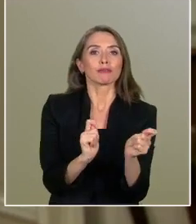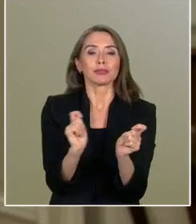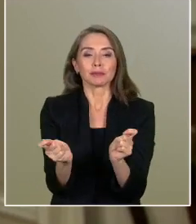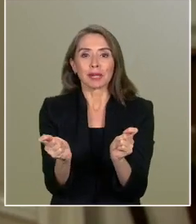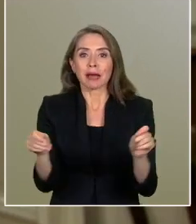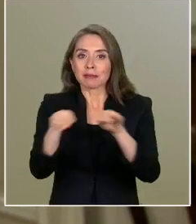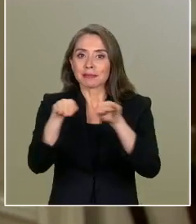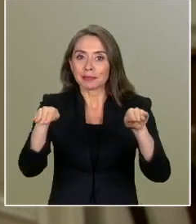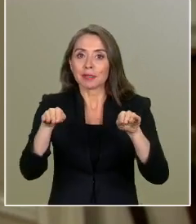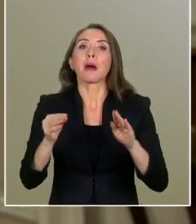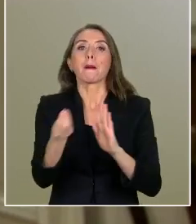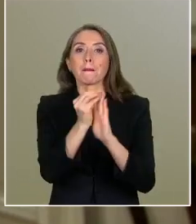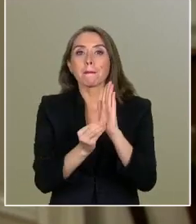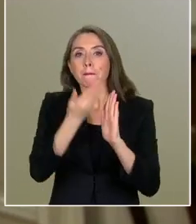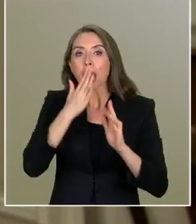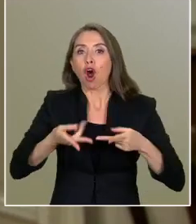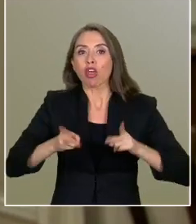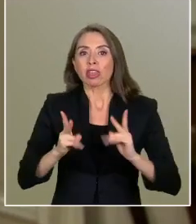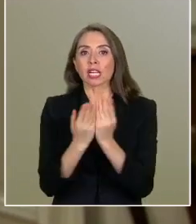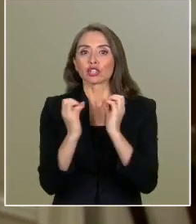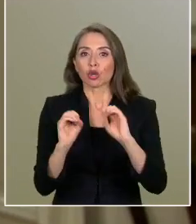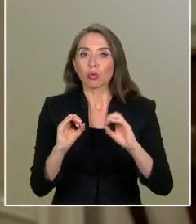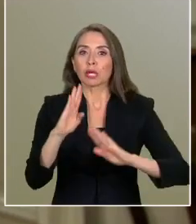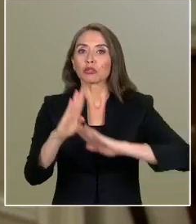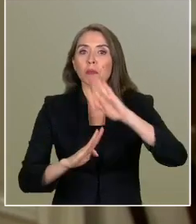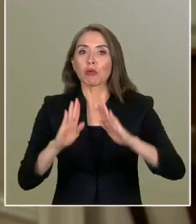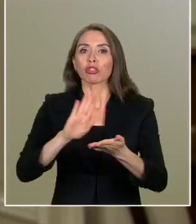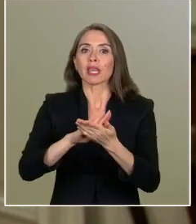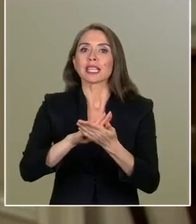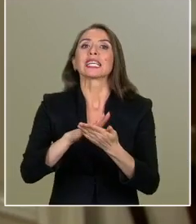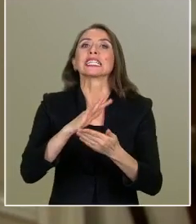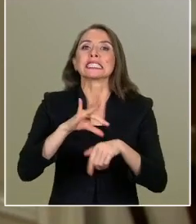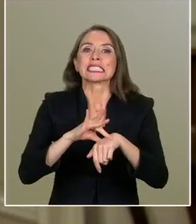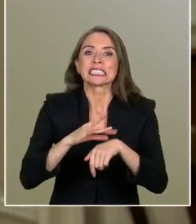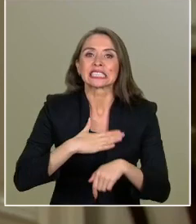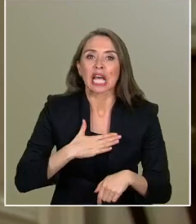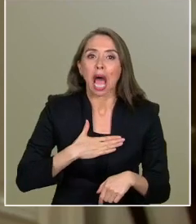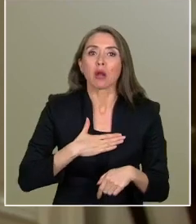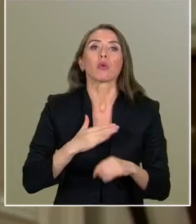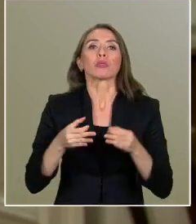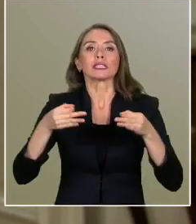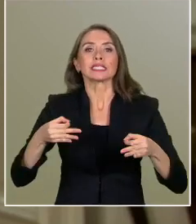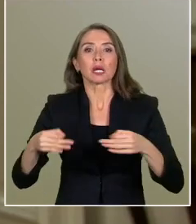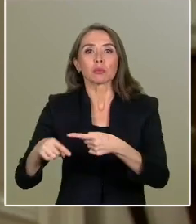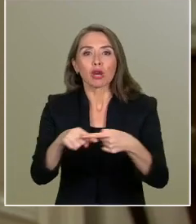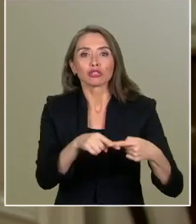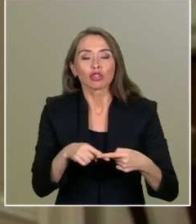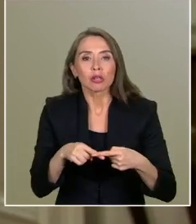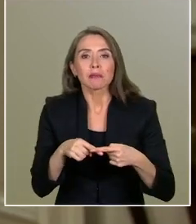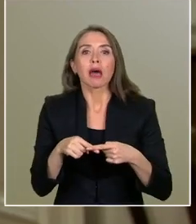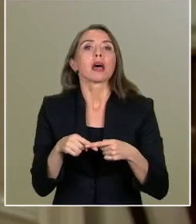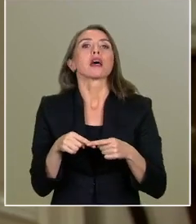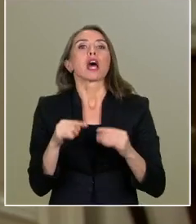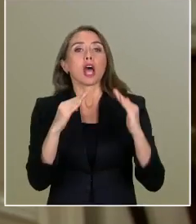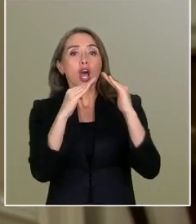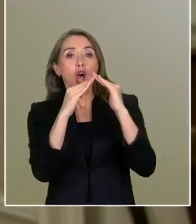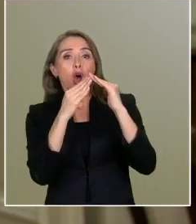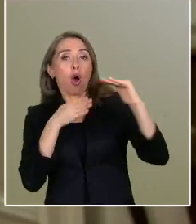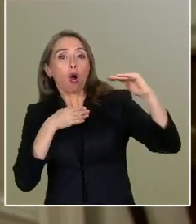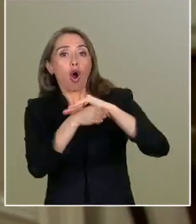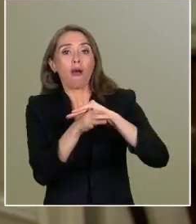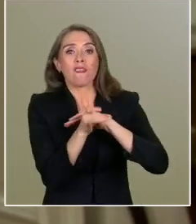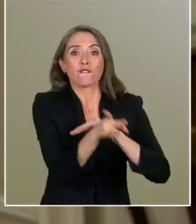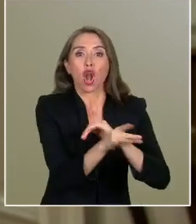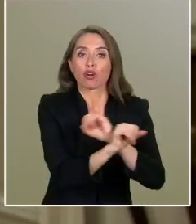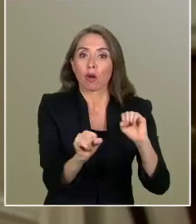perfecciona el derecho de educación a la protección de la salud a la seguridad social a la inviolabilidad del hogar y